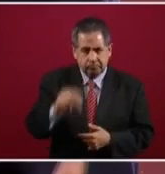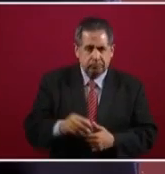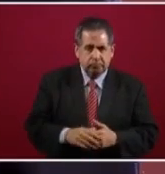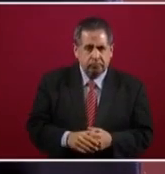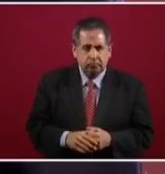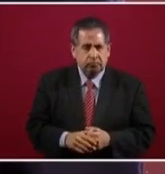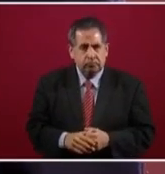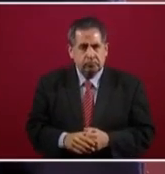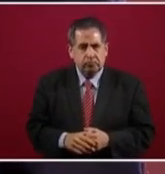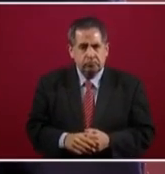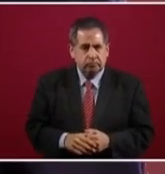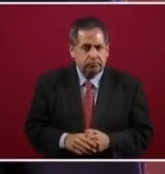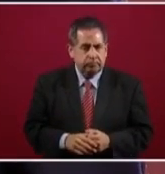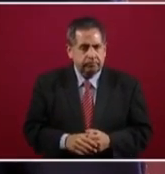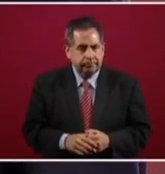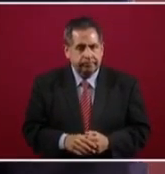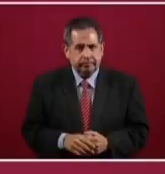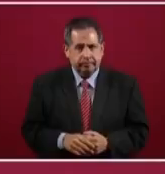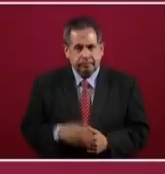mantener.